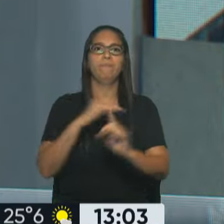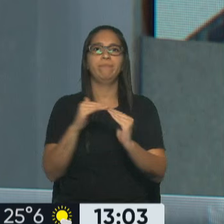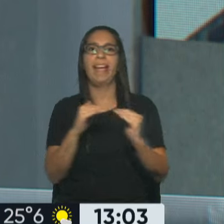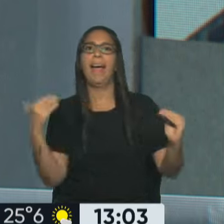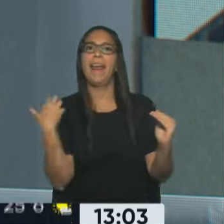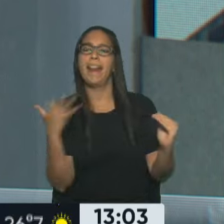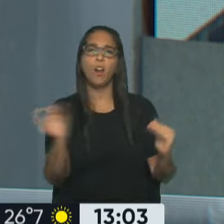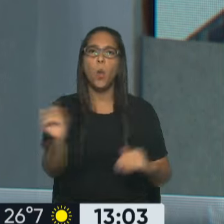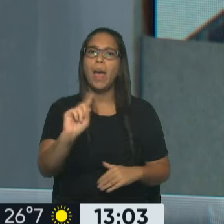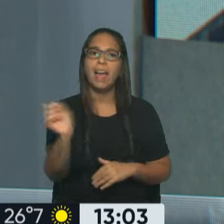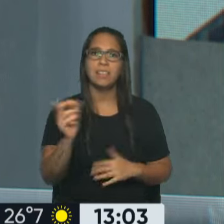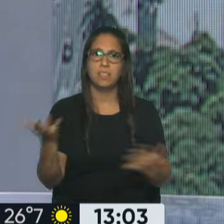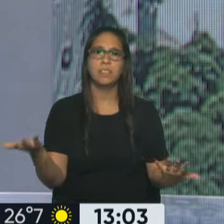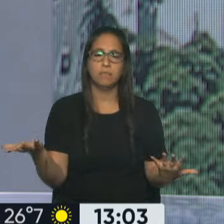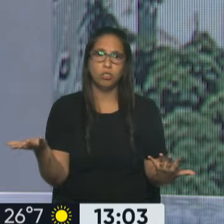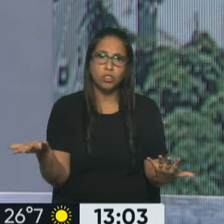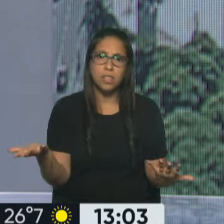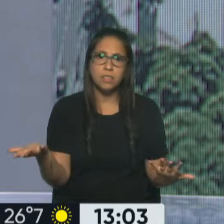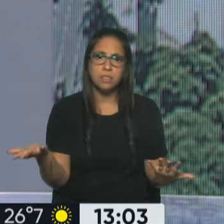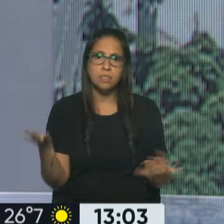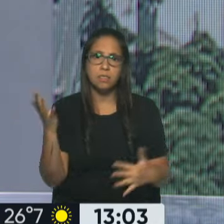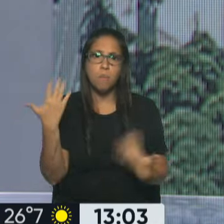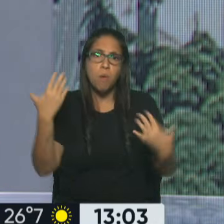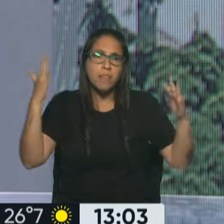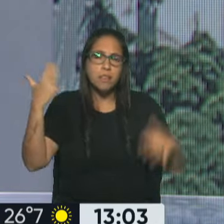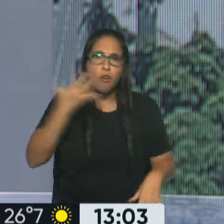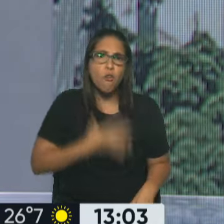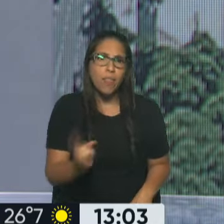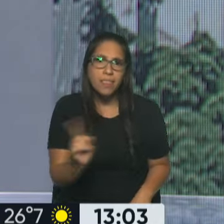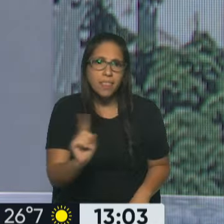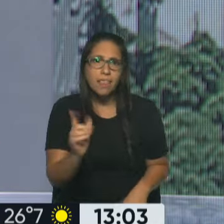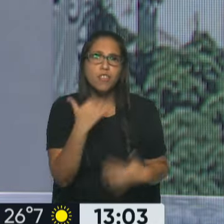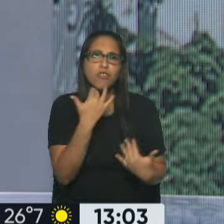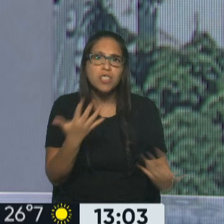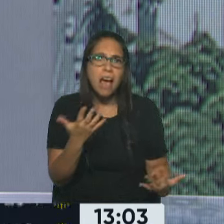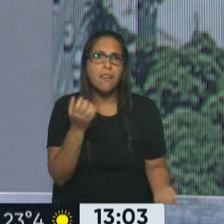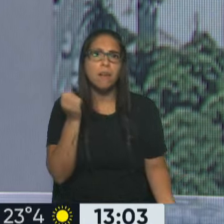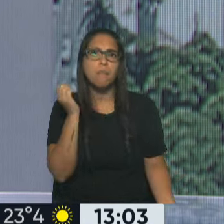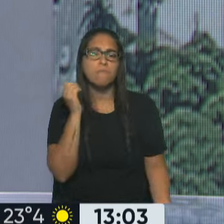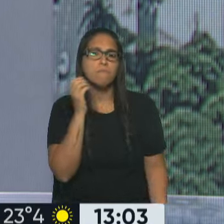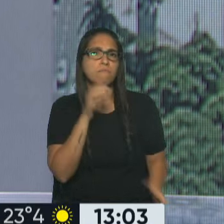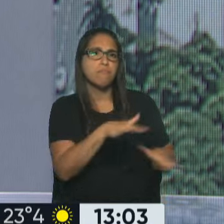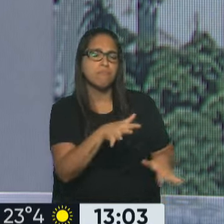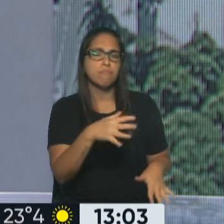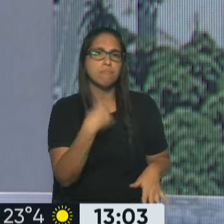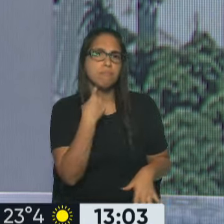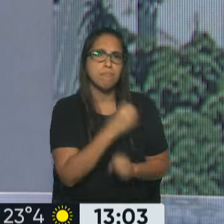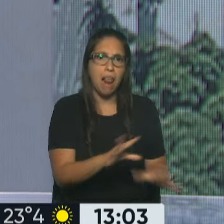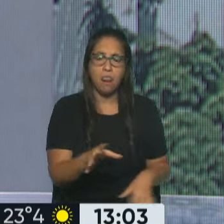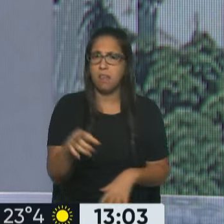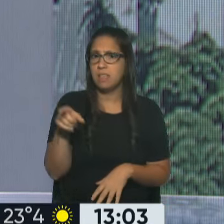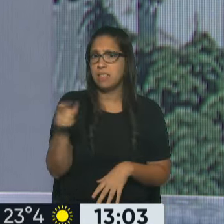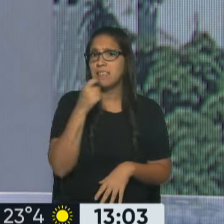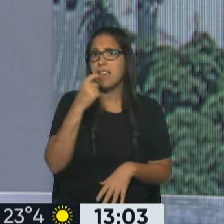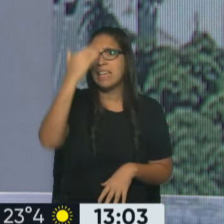ayuda también, la Perfecto. junta, las... Y a lo mejor no comprendió la criminalidad del acto. Claro. Pero otro que tiene 15 años y 6 meses,